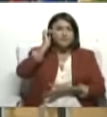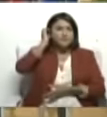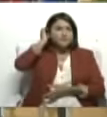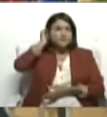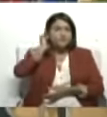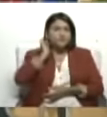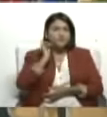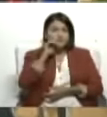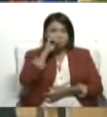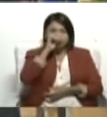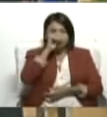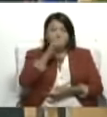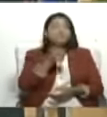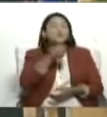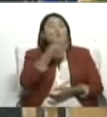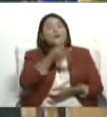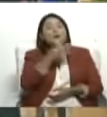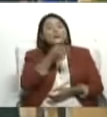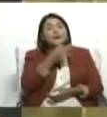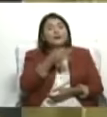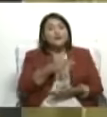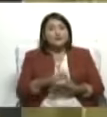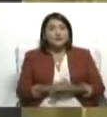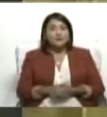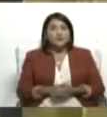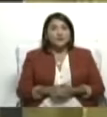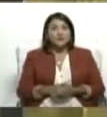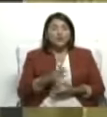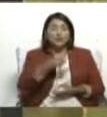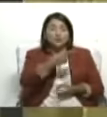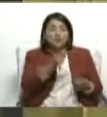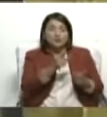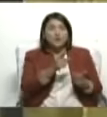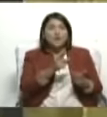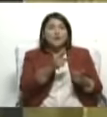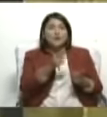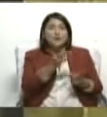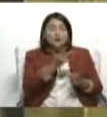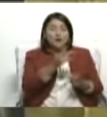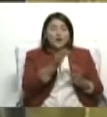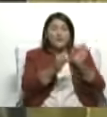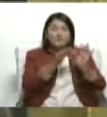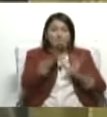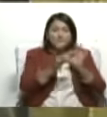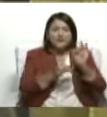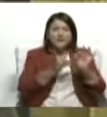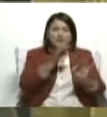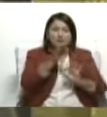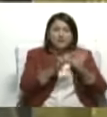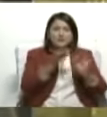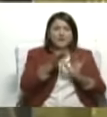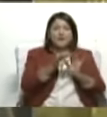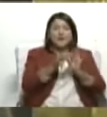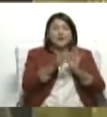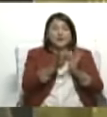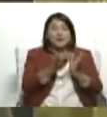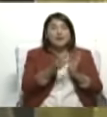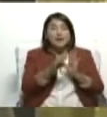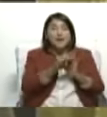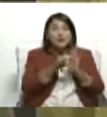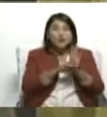Bien, muchas gracias. Buenas tardes. Bueno, ustedes han hablado en varias ocasiones sobre el tema de las medidas coercitivas